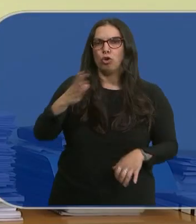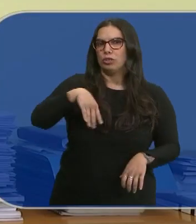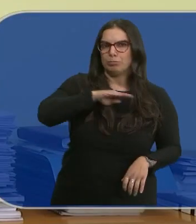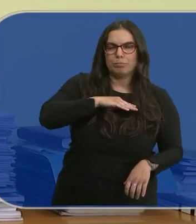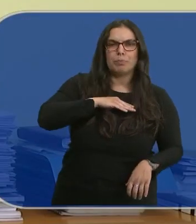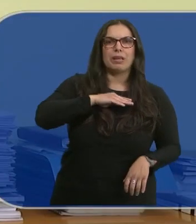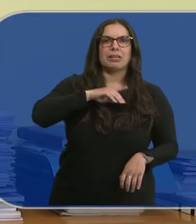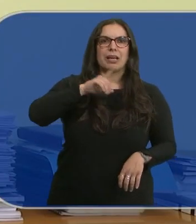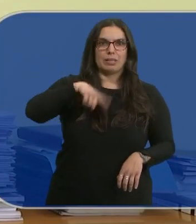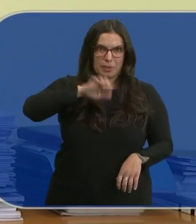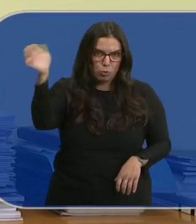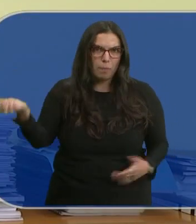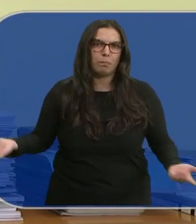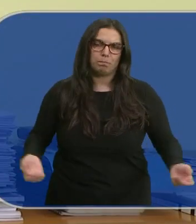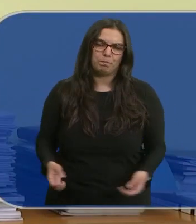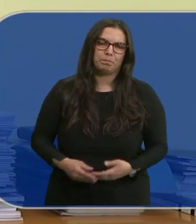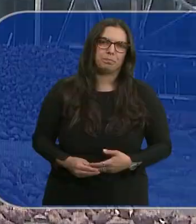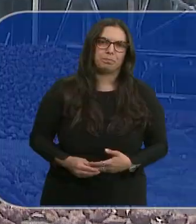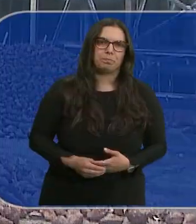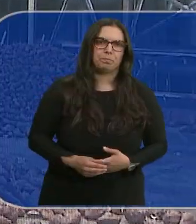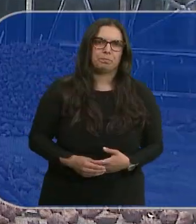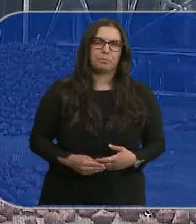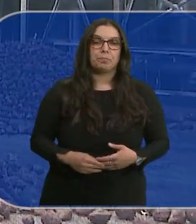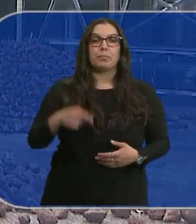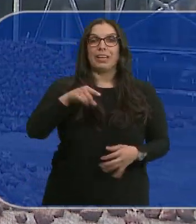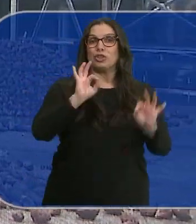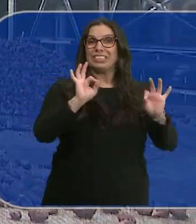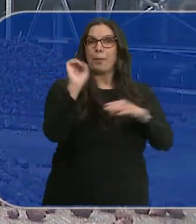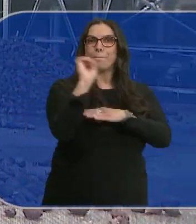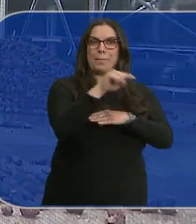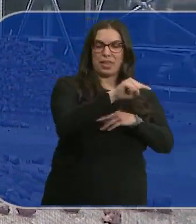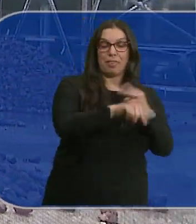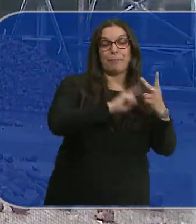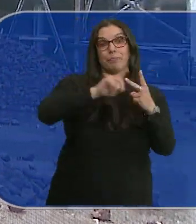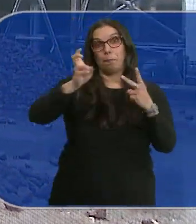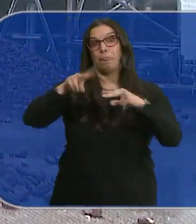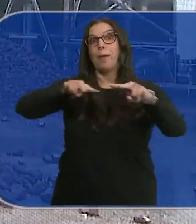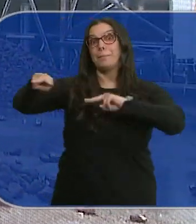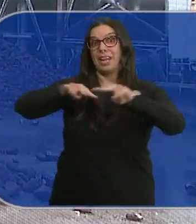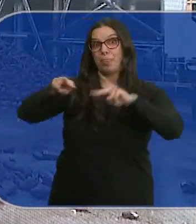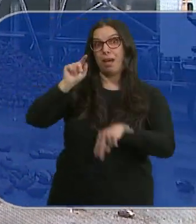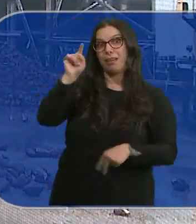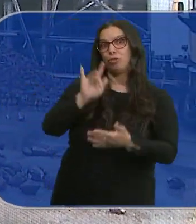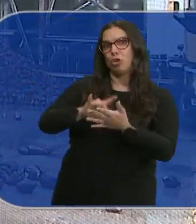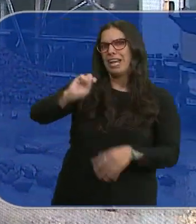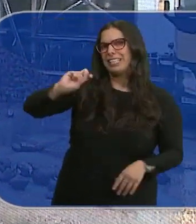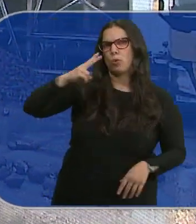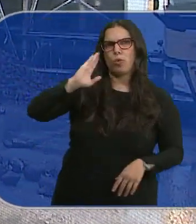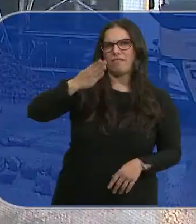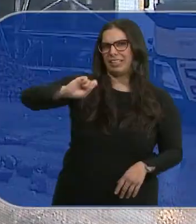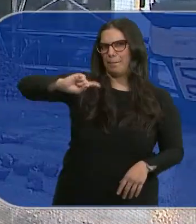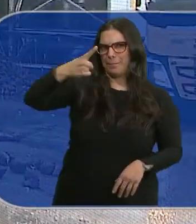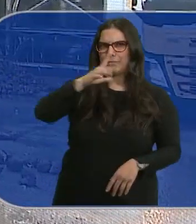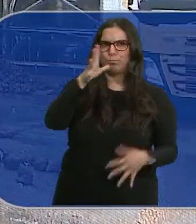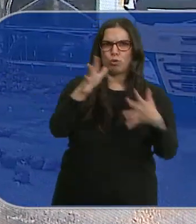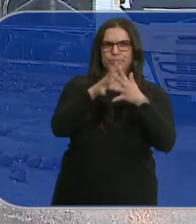de España y de Europa. Eso en la planta de La Bañeza. Luego estaría la de Miranda de Ebro, que sería la segunda más afectada por